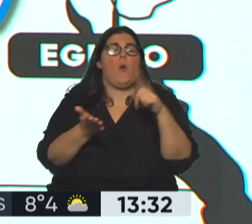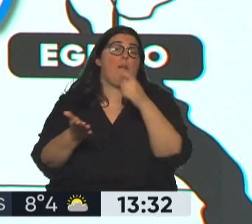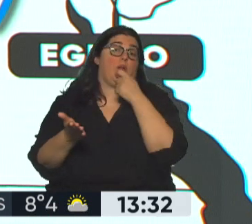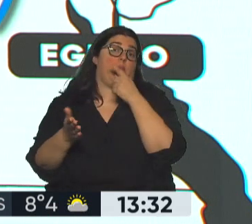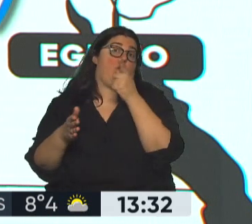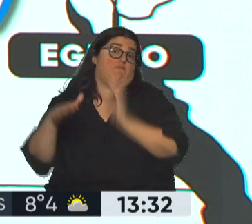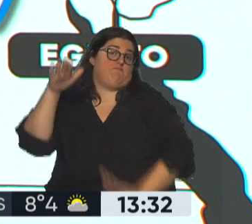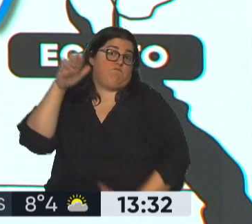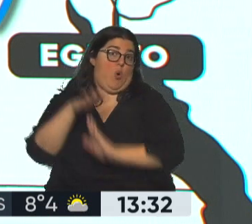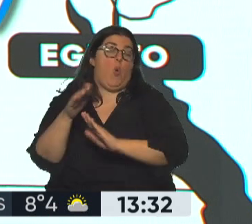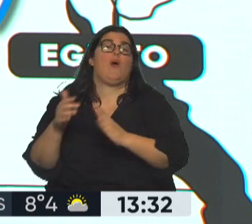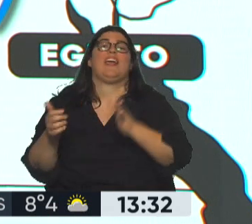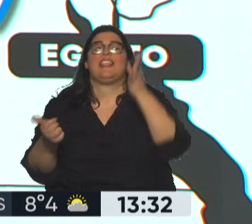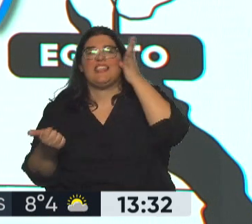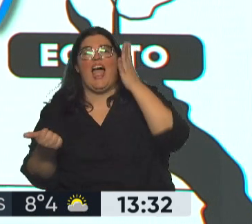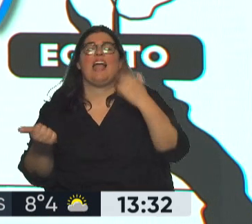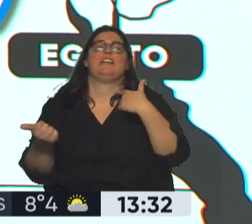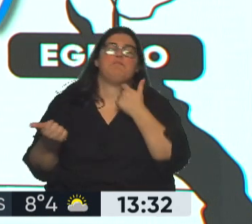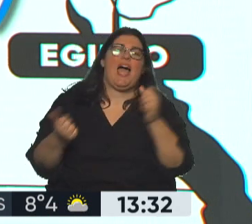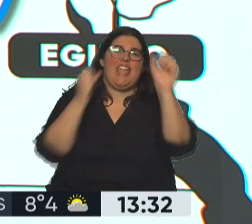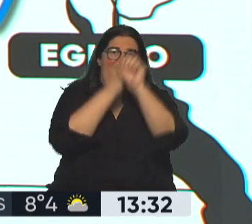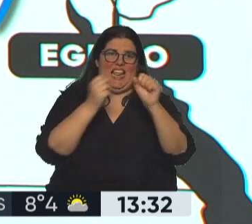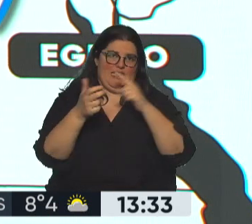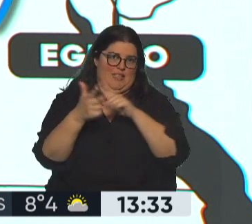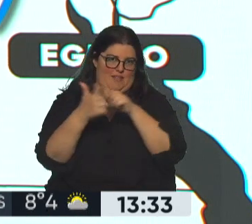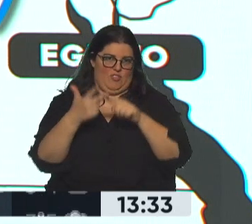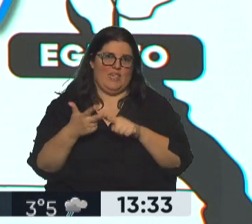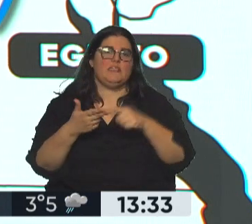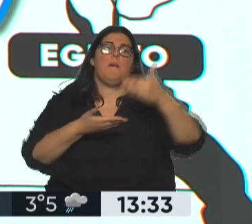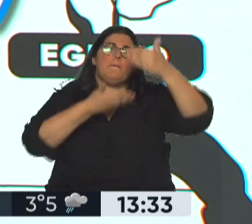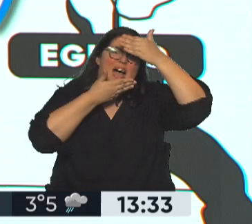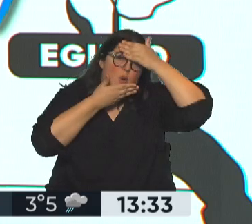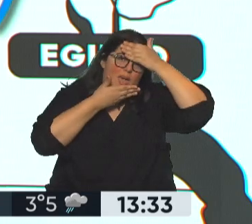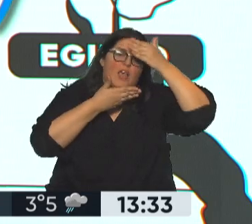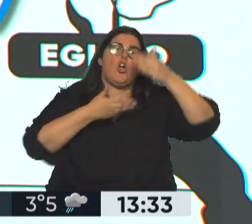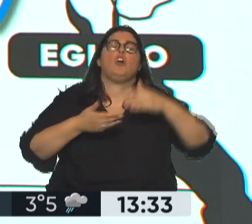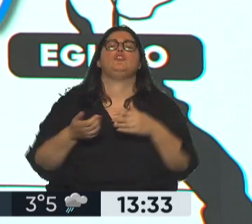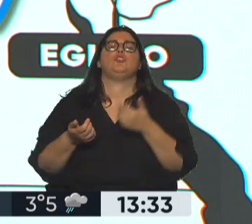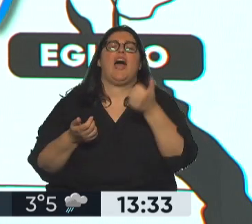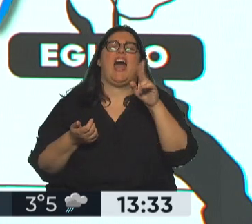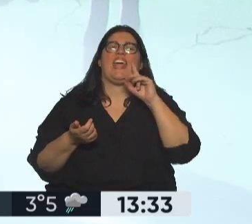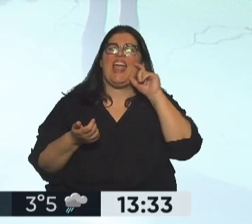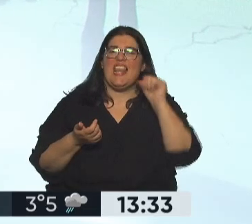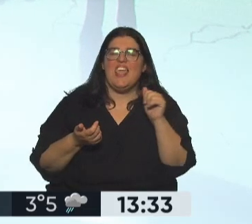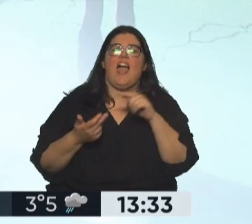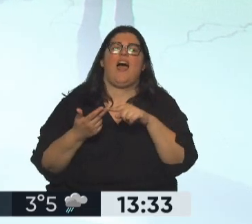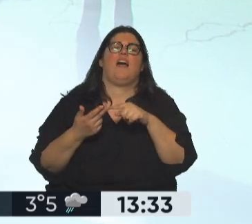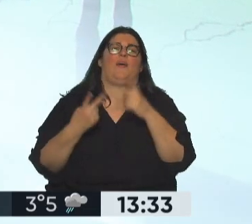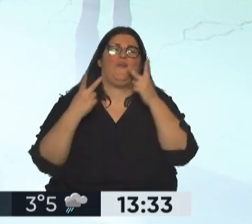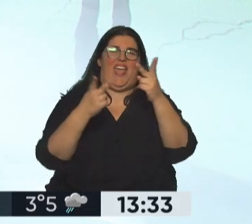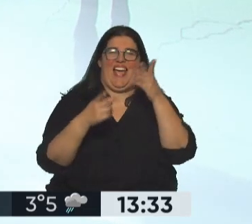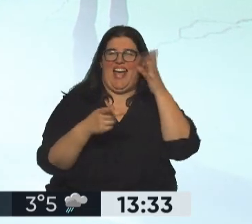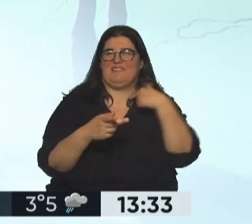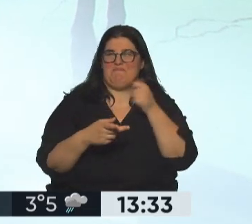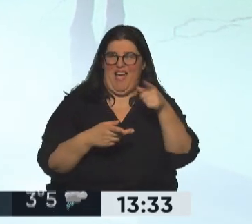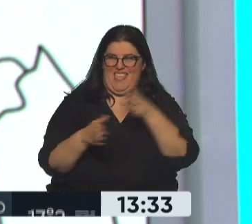protagonistas en Europa, España, Italia y Grecia. Bueno, Marruecos rumbo a España, migrantes de Argelia también rumbo a España. En el caso de Italia,